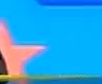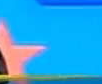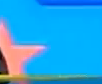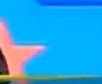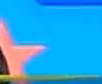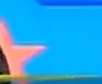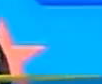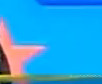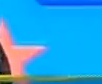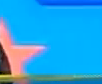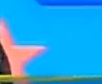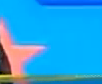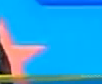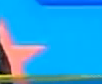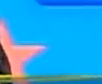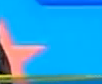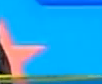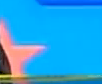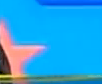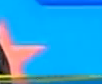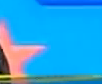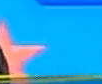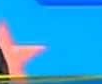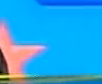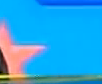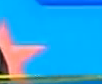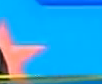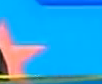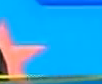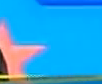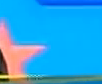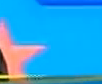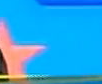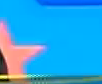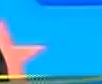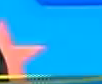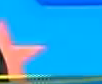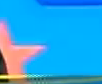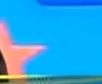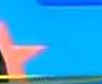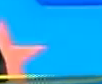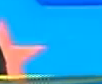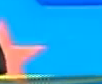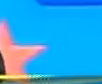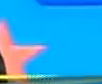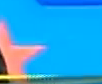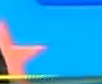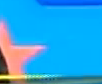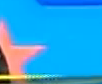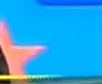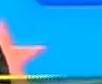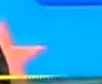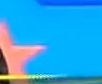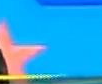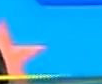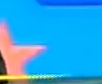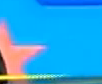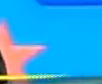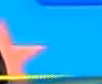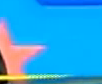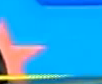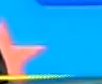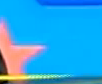de futuro. Así que con agradecimiento por el trabajo que ustedes han emprendido en este año 2021